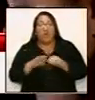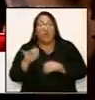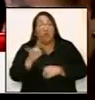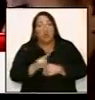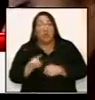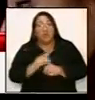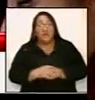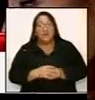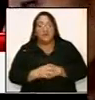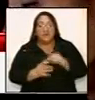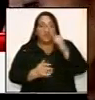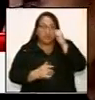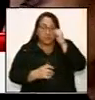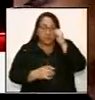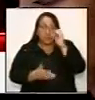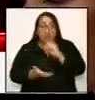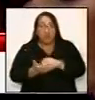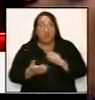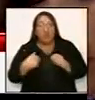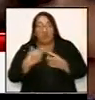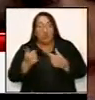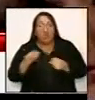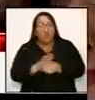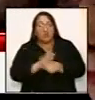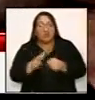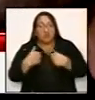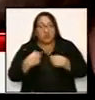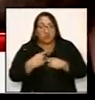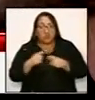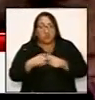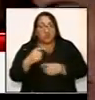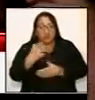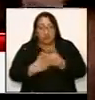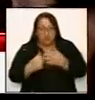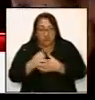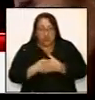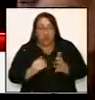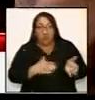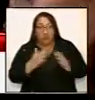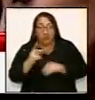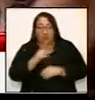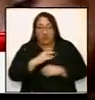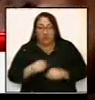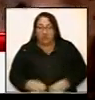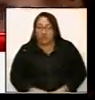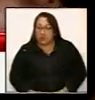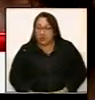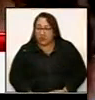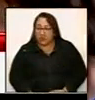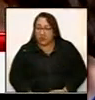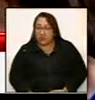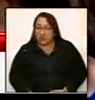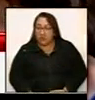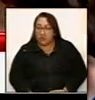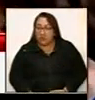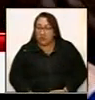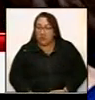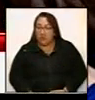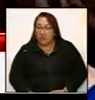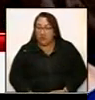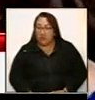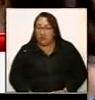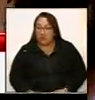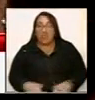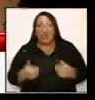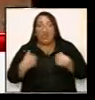utilizaban. Es más, sugerimos que basta que tuvieran una serie de exoneraciones de parte del Estado, tenían que darse cuenta